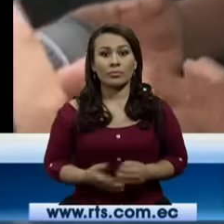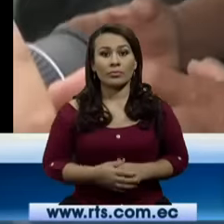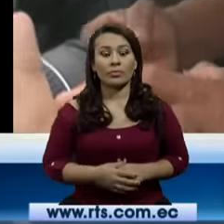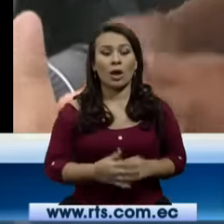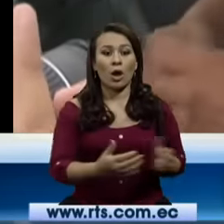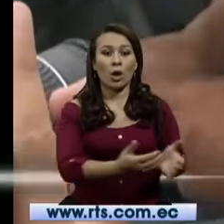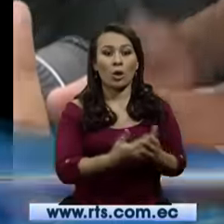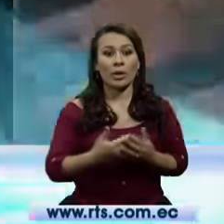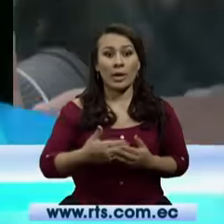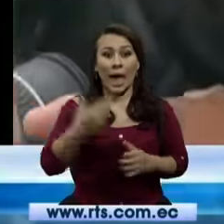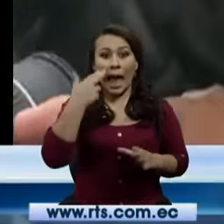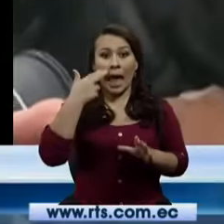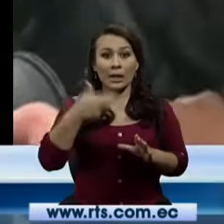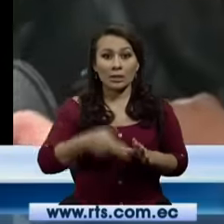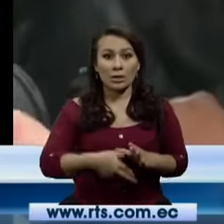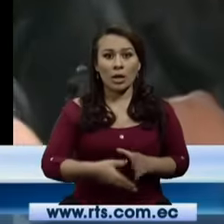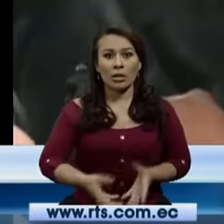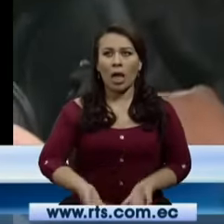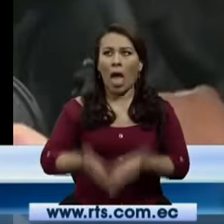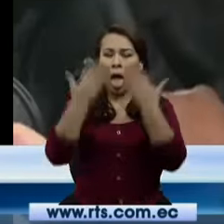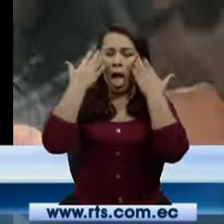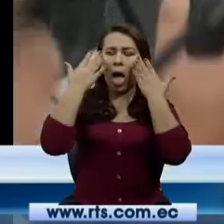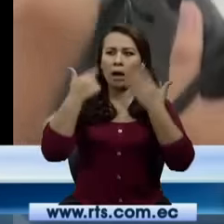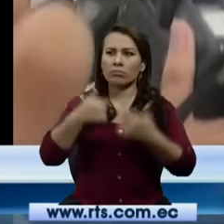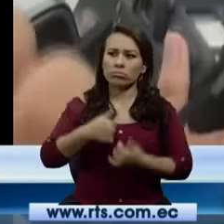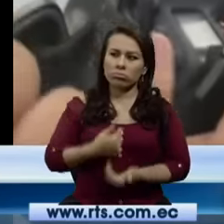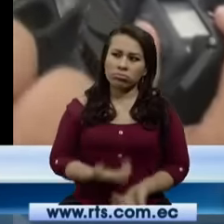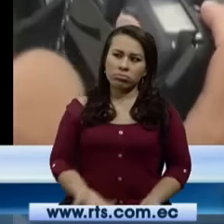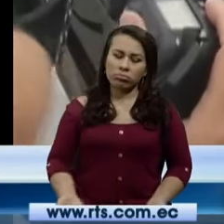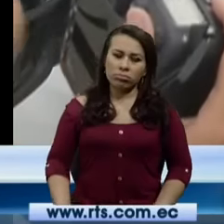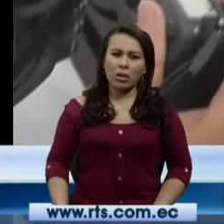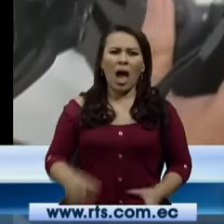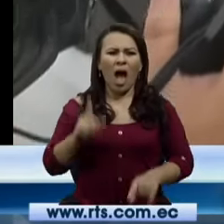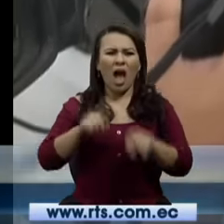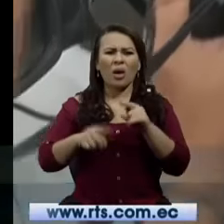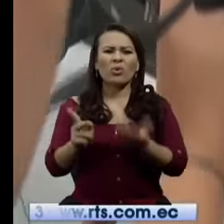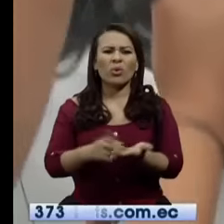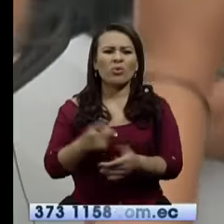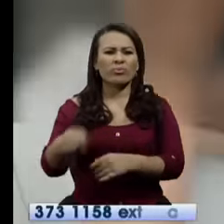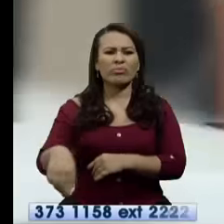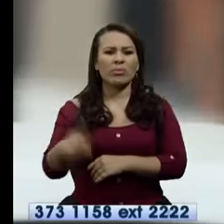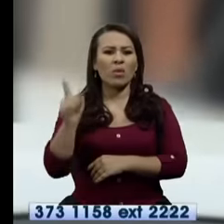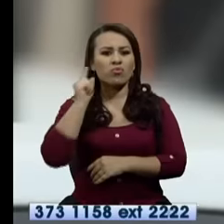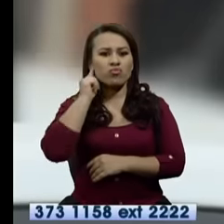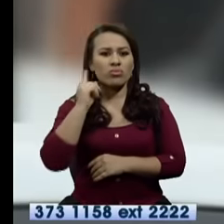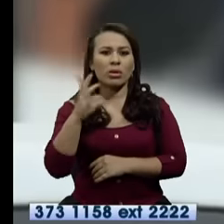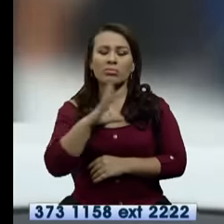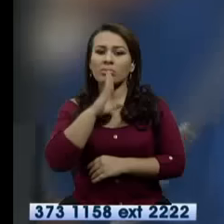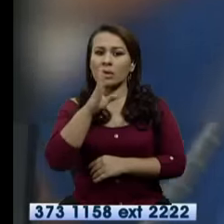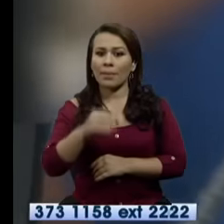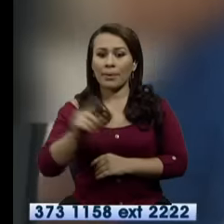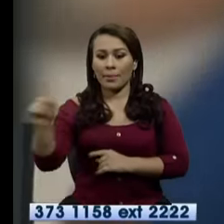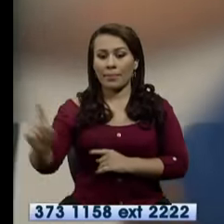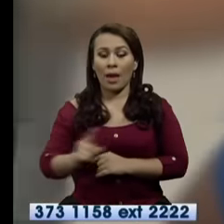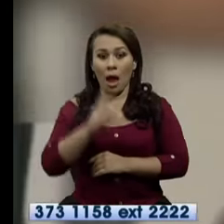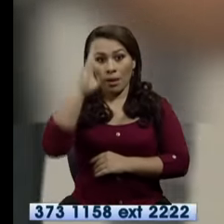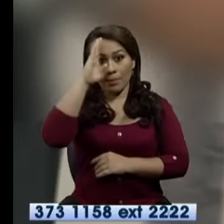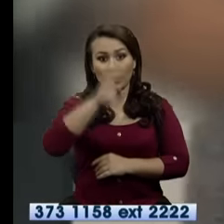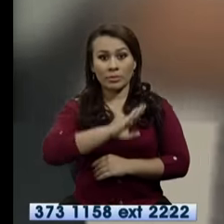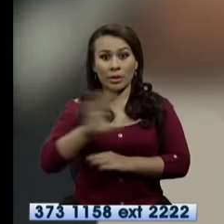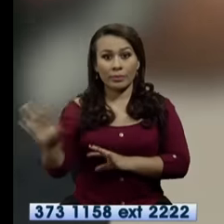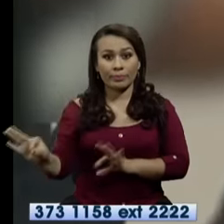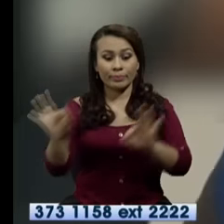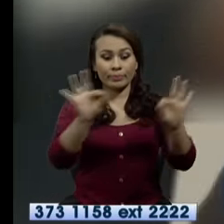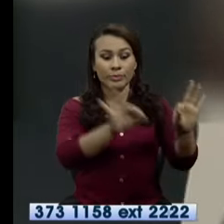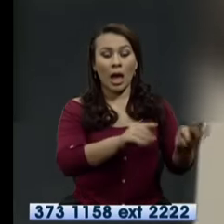gasolina sacó la brit me lo tiró a m en toda la cara algunos dí esa señora Por aquí los elementos policiales trasladaron a la mujer